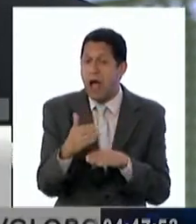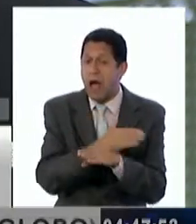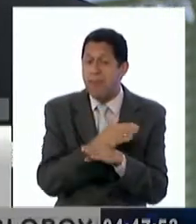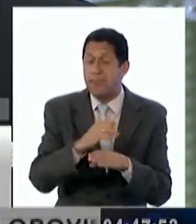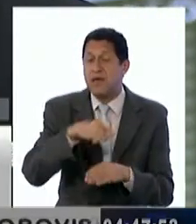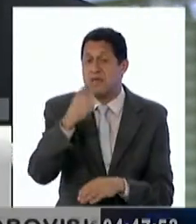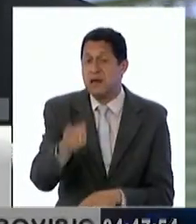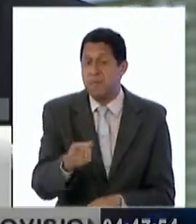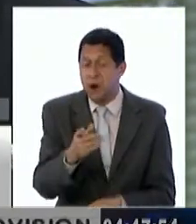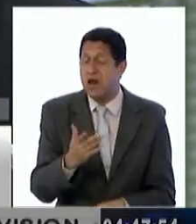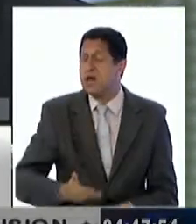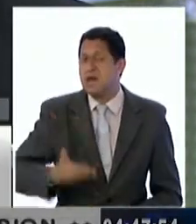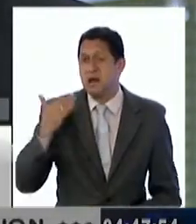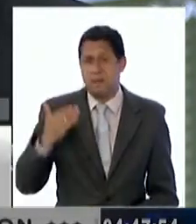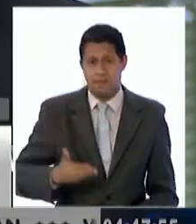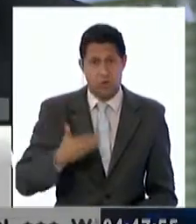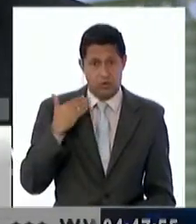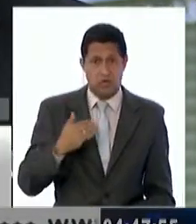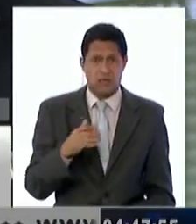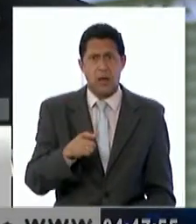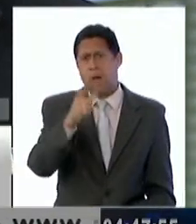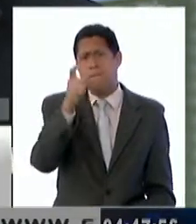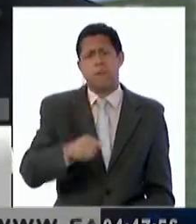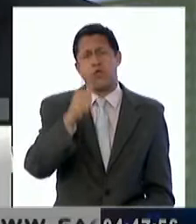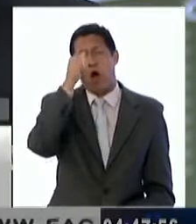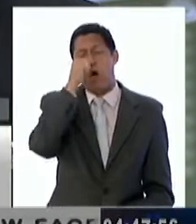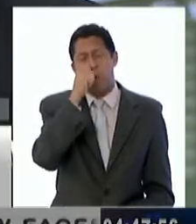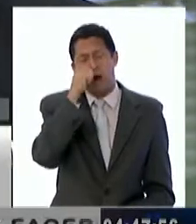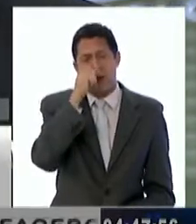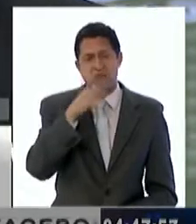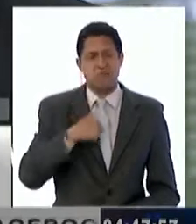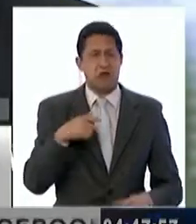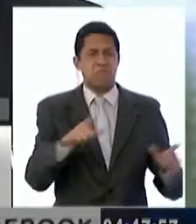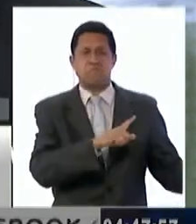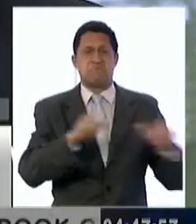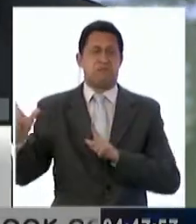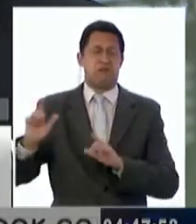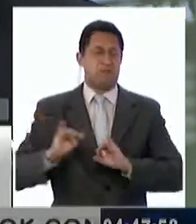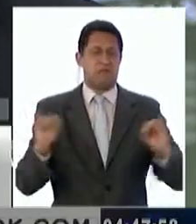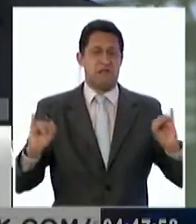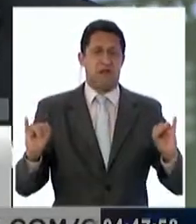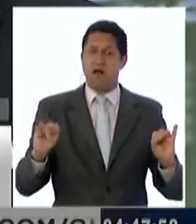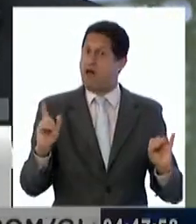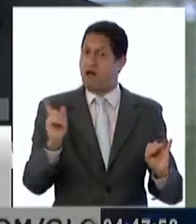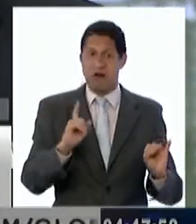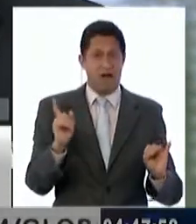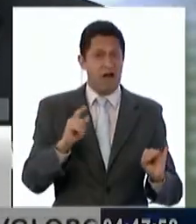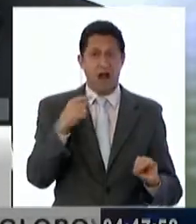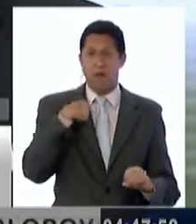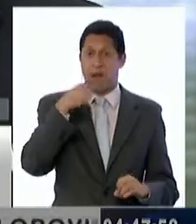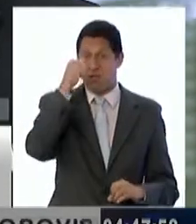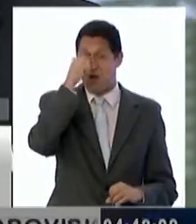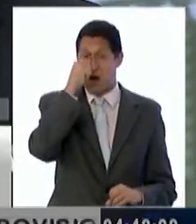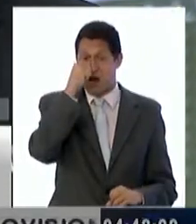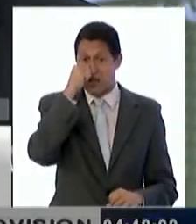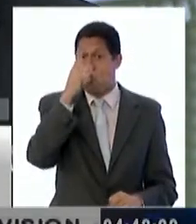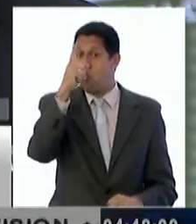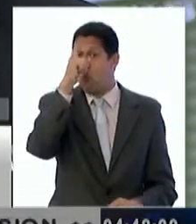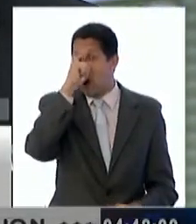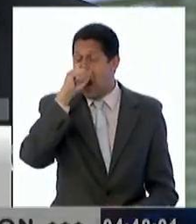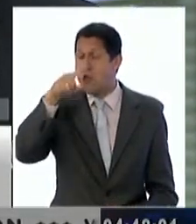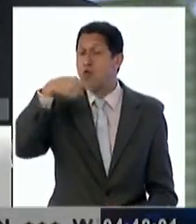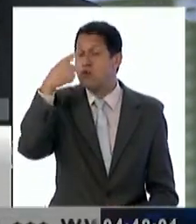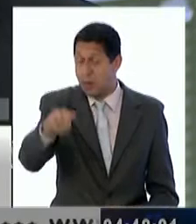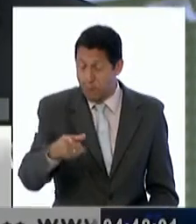operatorios son sumamente importantes personas que se operan y piensan que ya listo ya se operaron resulta que la rinoplastia hasta el año vas